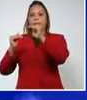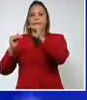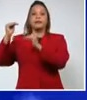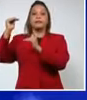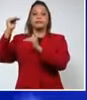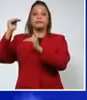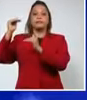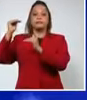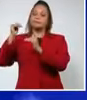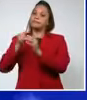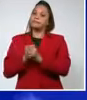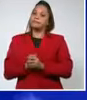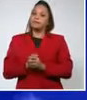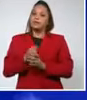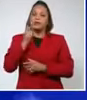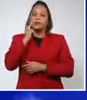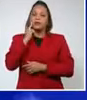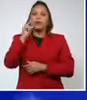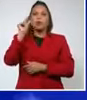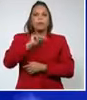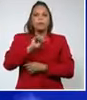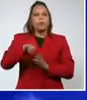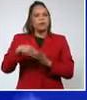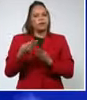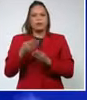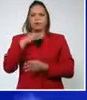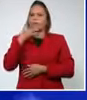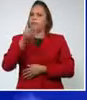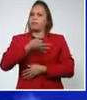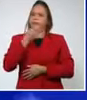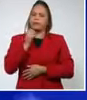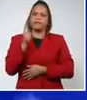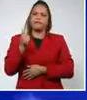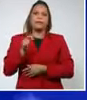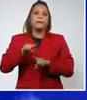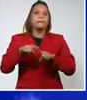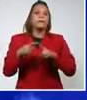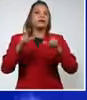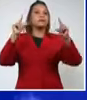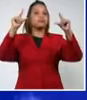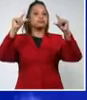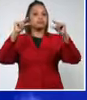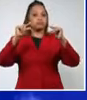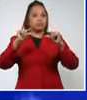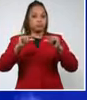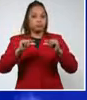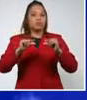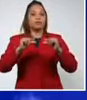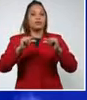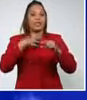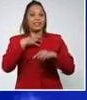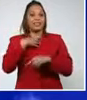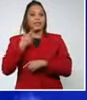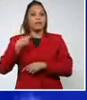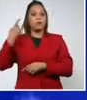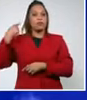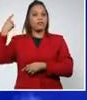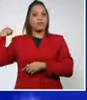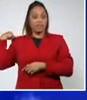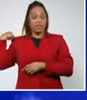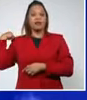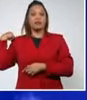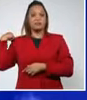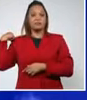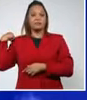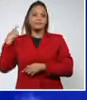No podemos hablar de tendencia, son muy pocos días, pero es la disminución que habíamos tenido en algunos de los días